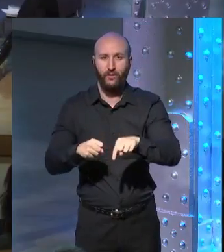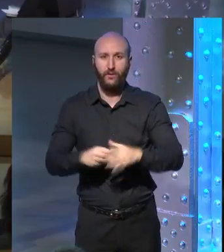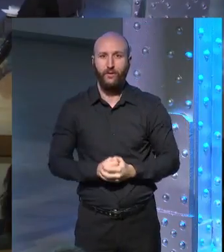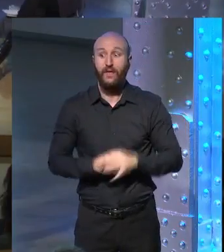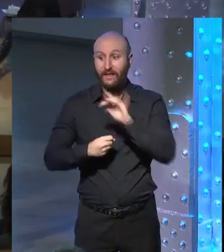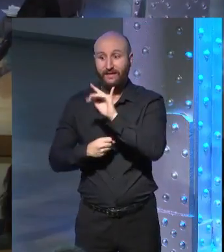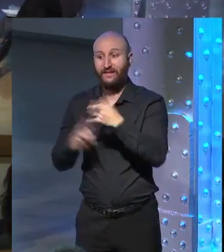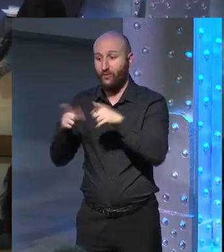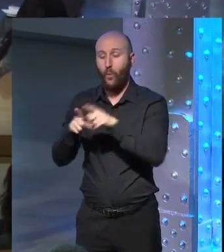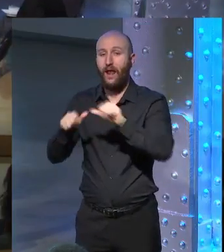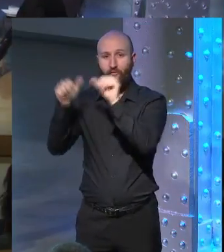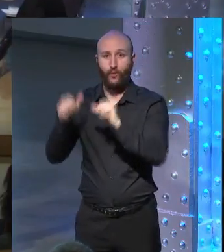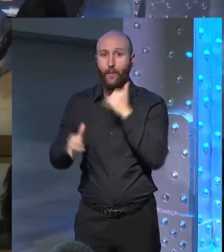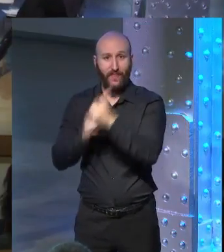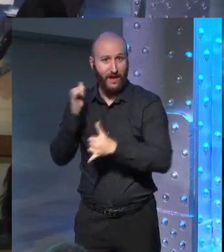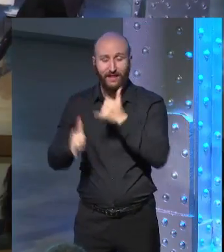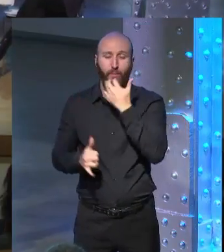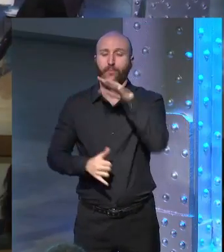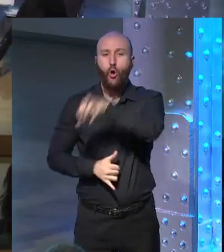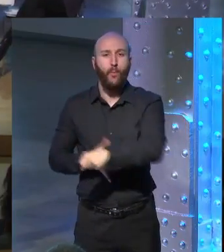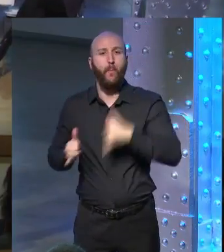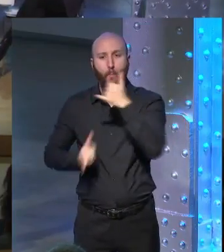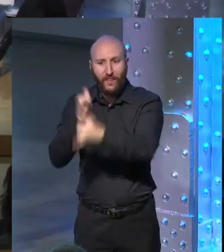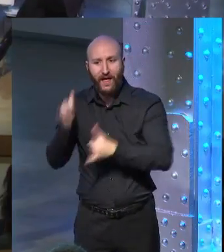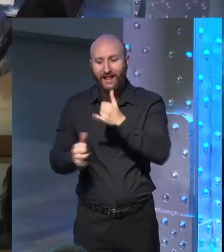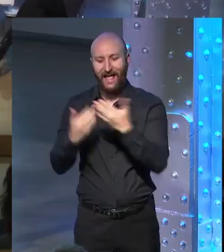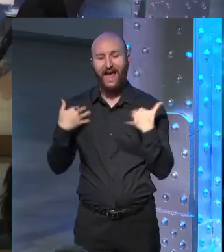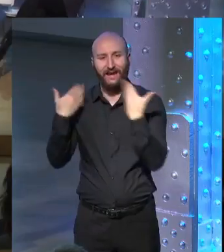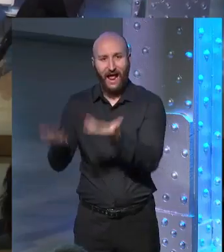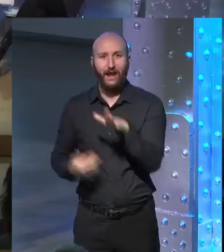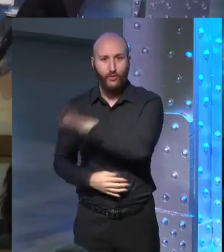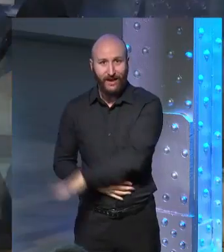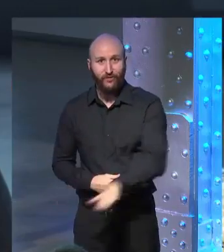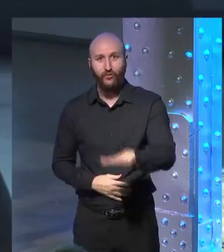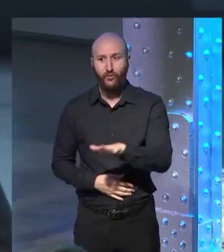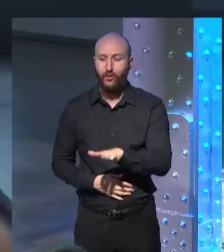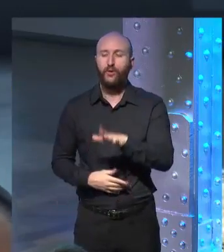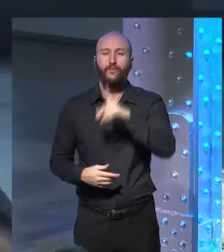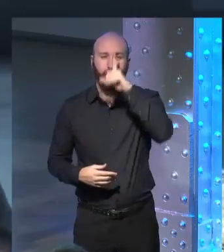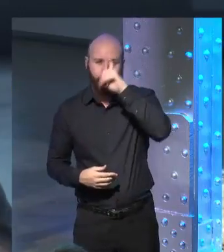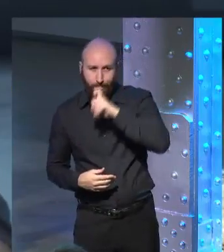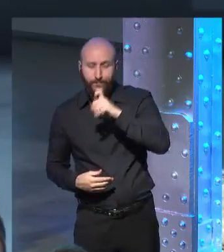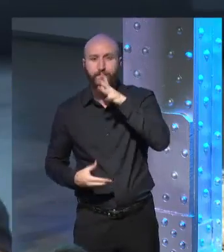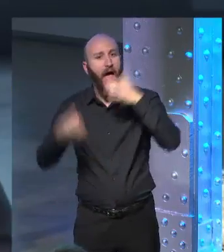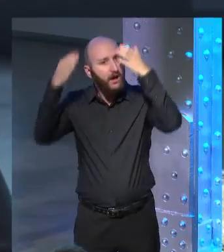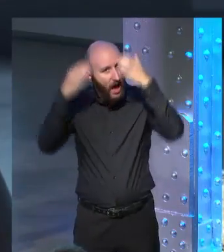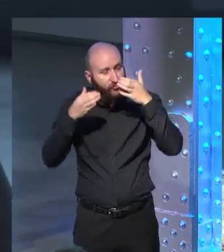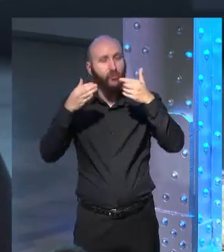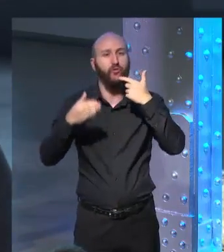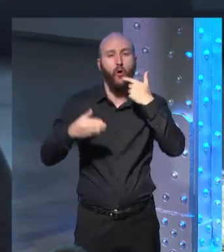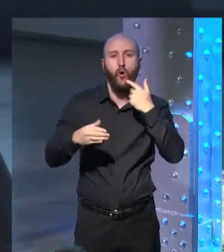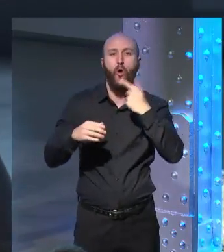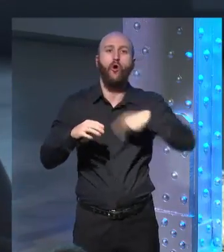la bicicleta. O sea, cuando compras una bicicleta a un crío pequeño, le pones ruedines, le pones un casco, unas coderas,